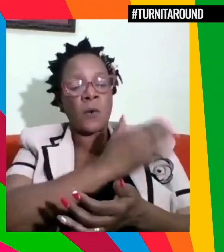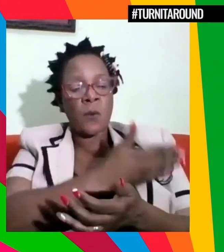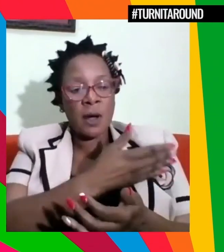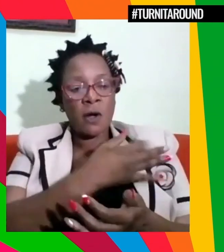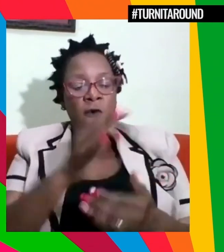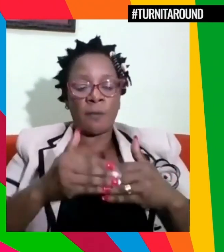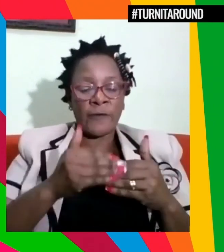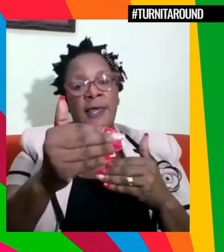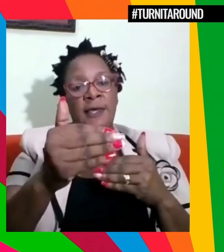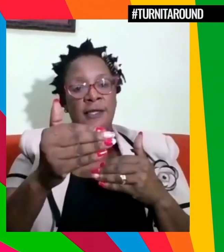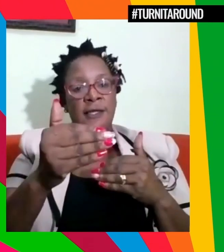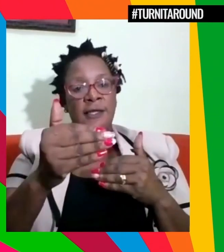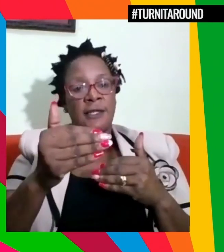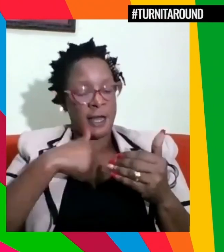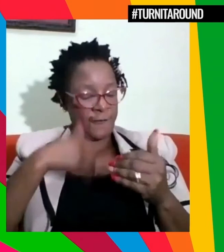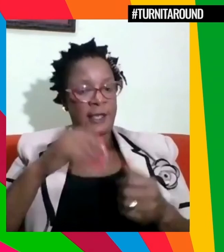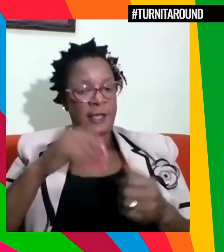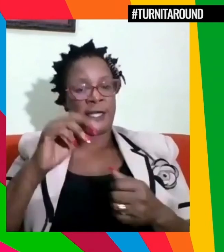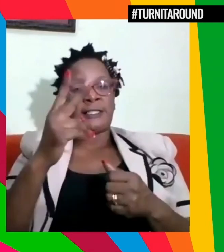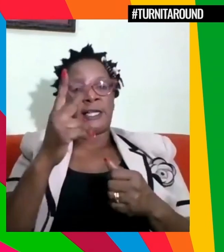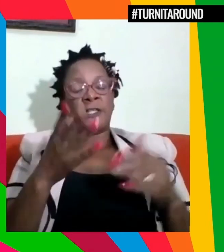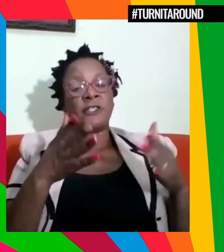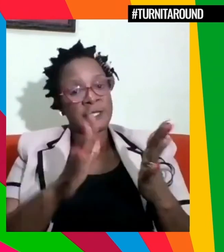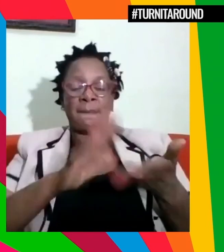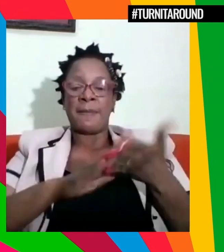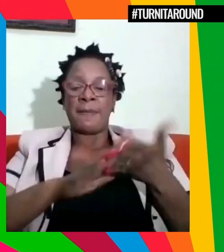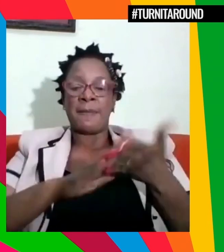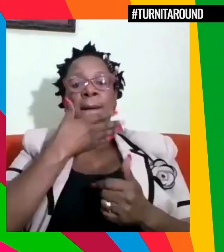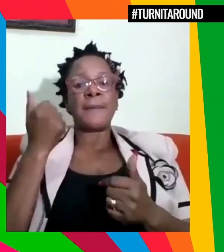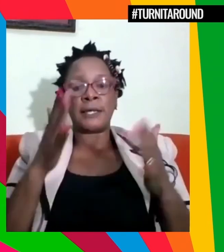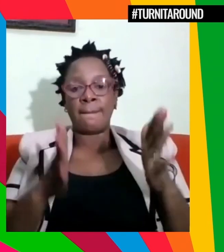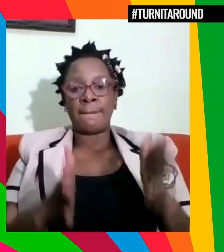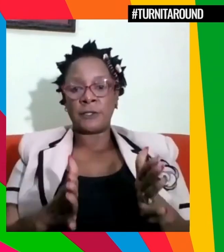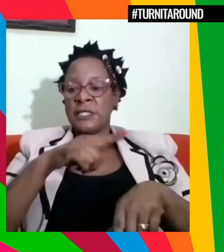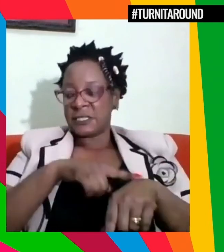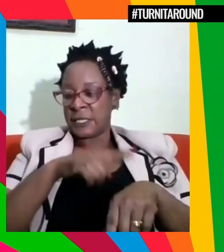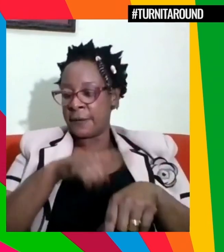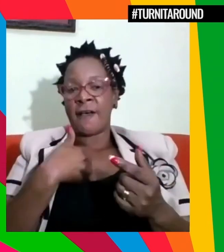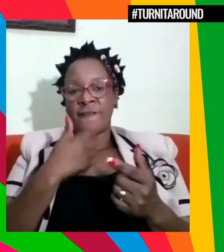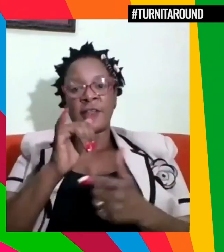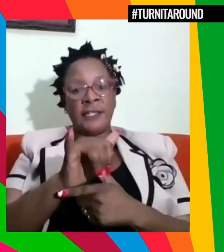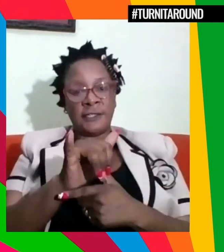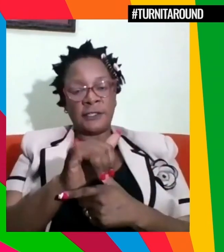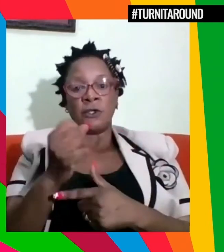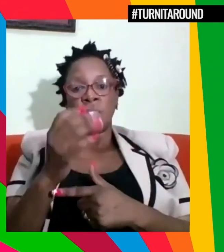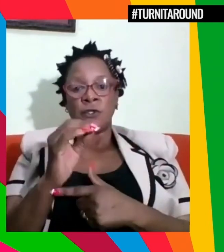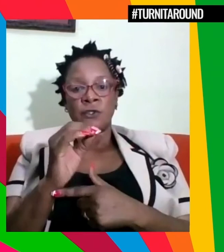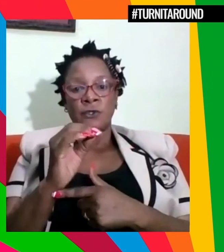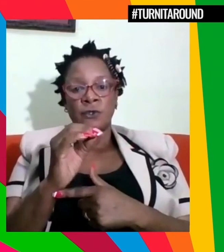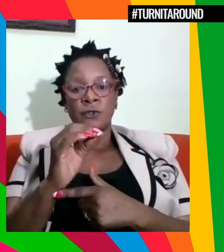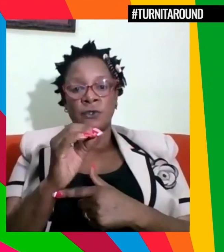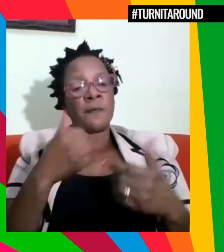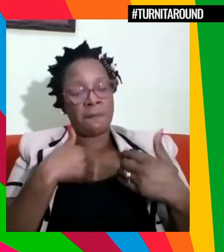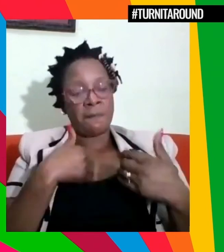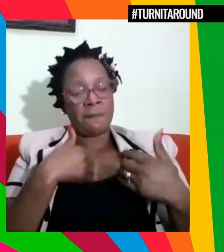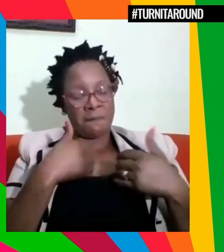Juegos Olímpicos, sobre tener una segunda oportunidad y ser una mejor persona en esta segunda oportunidad. Con lo cual va a ser un